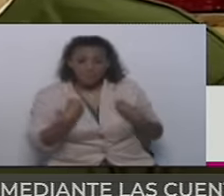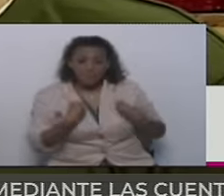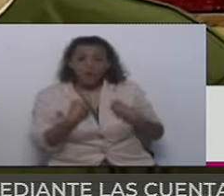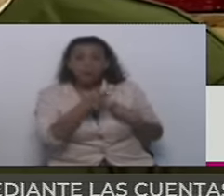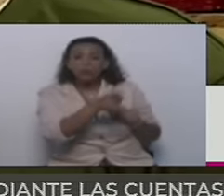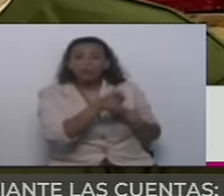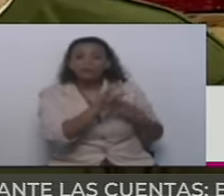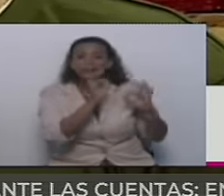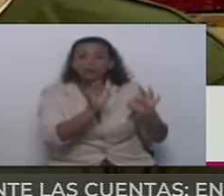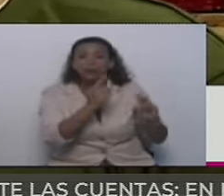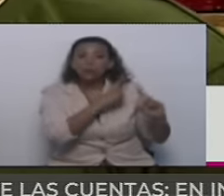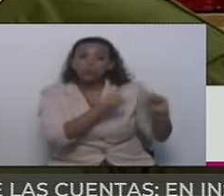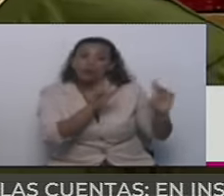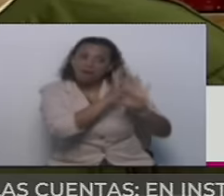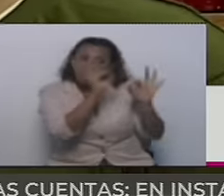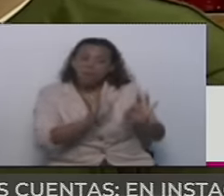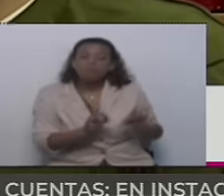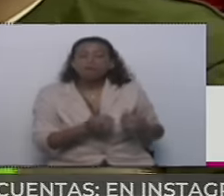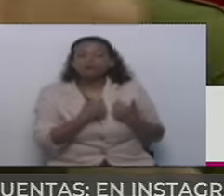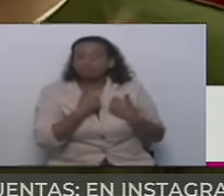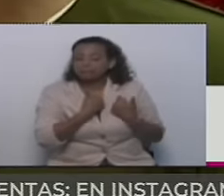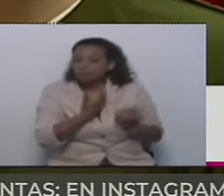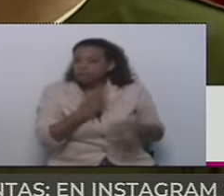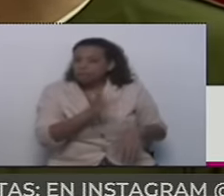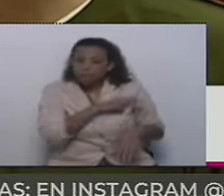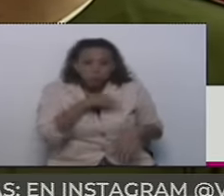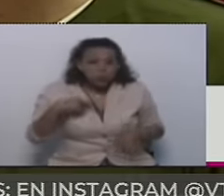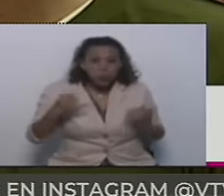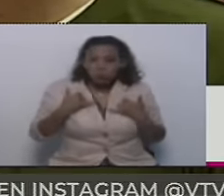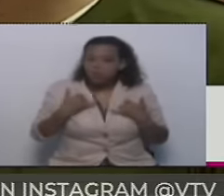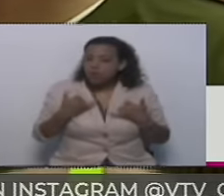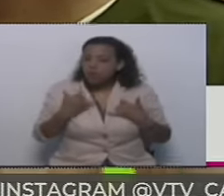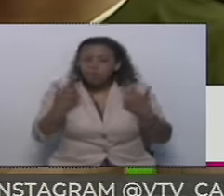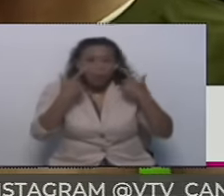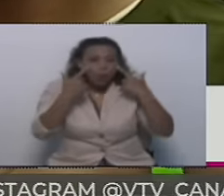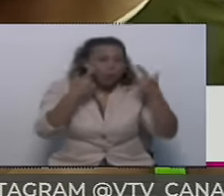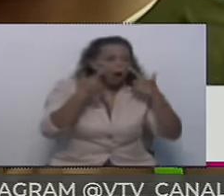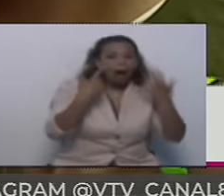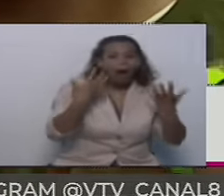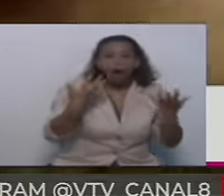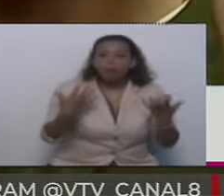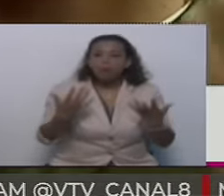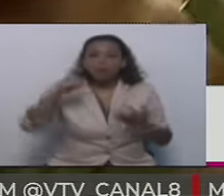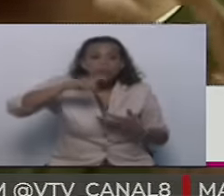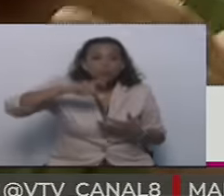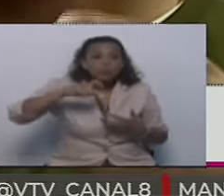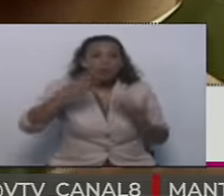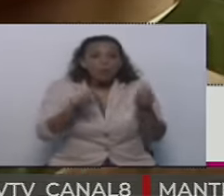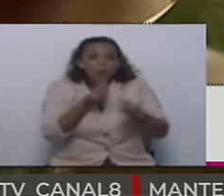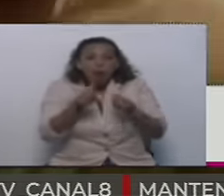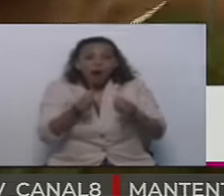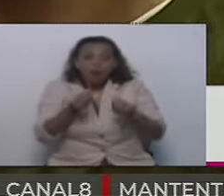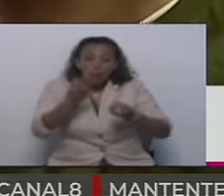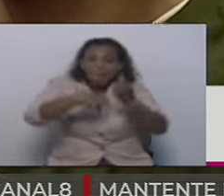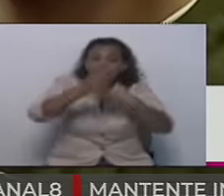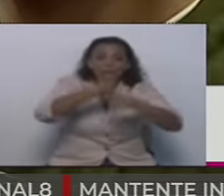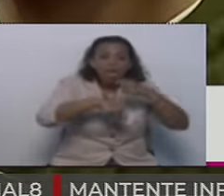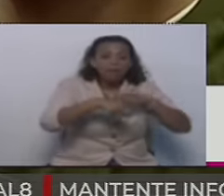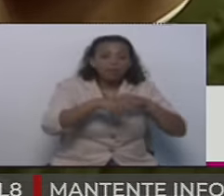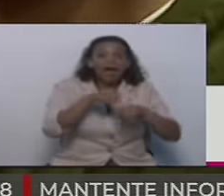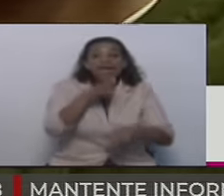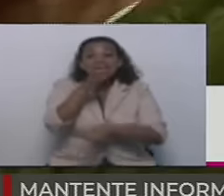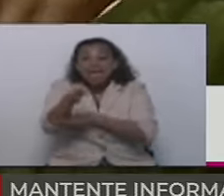es otra cosa, pues, porque nosotros mismos palpamos pues la diferencia de nosotros como bodegueros ir hasta